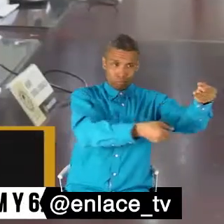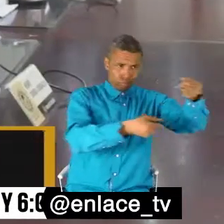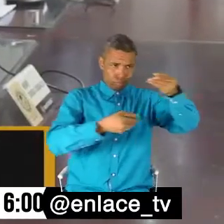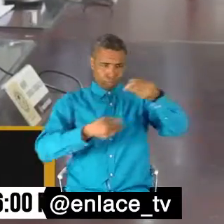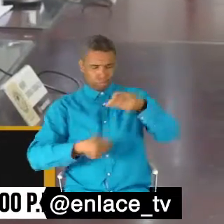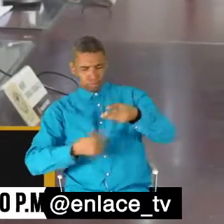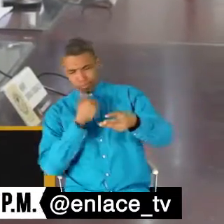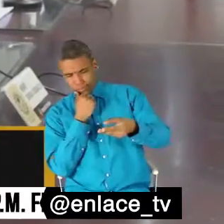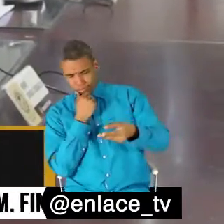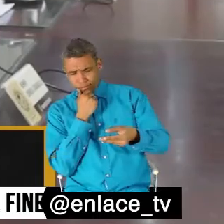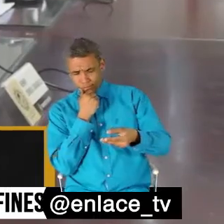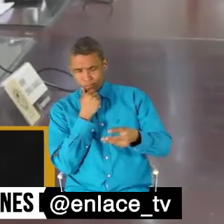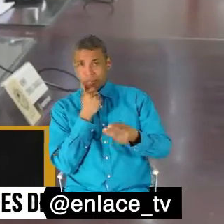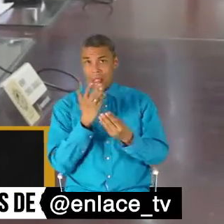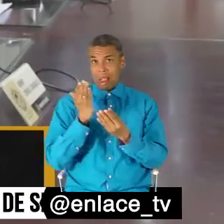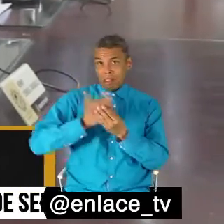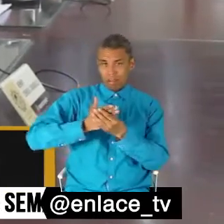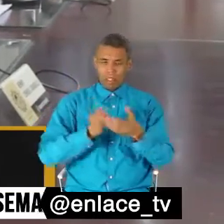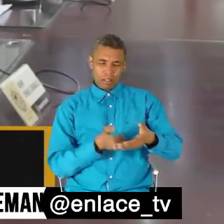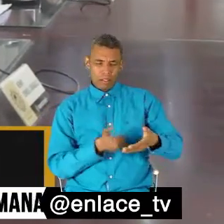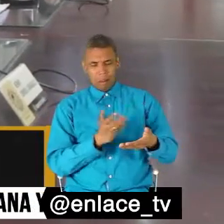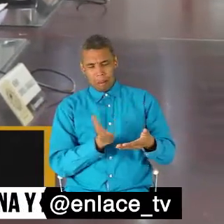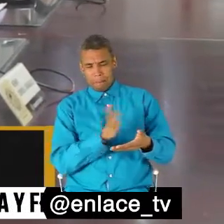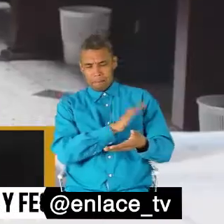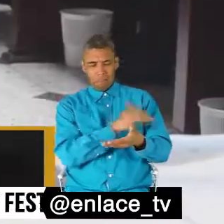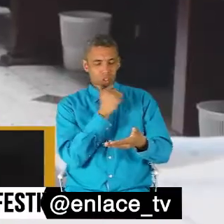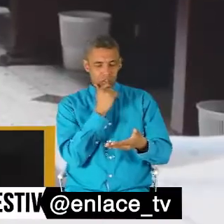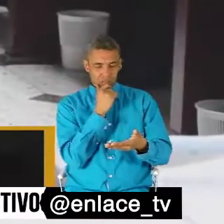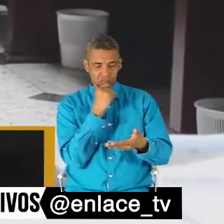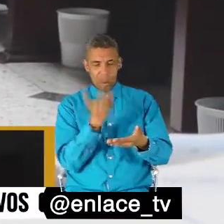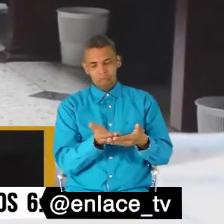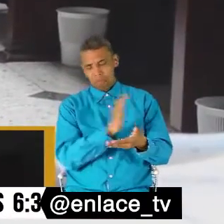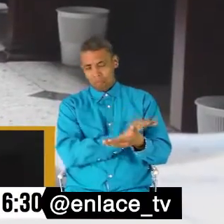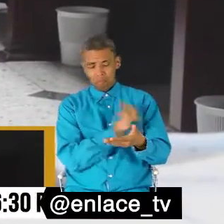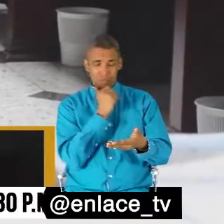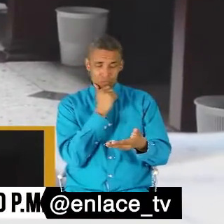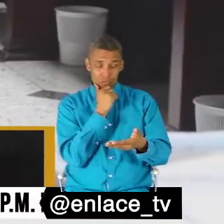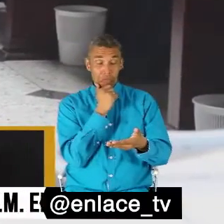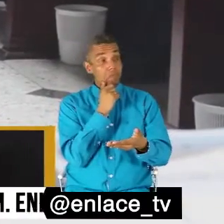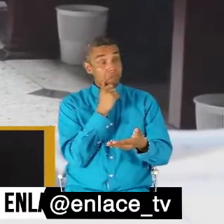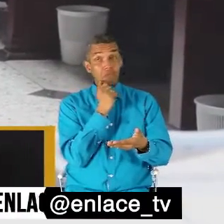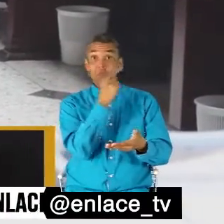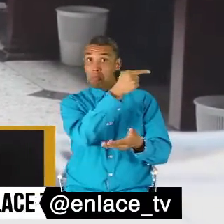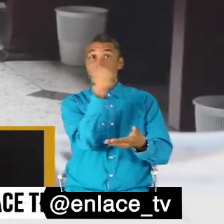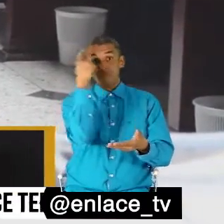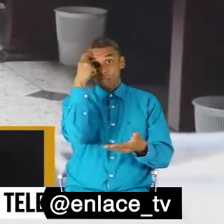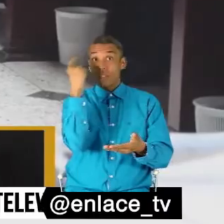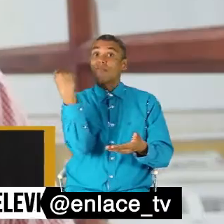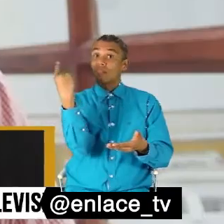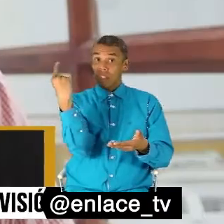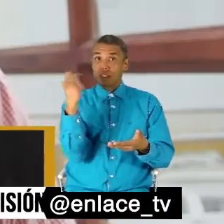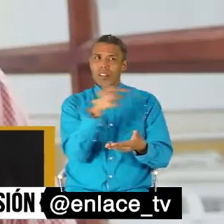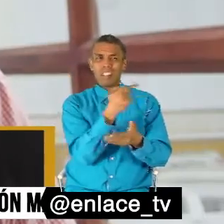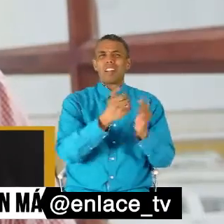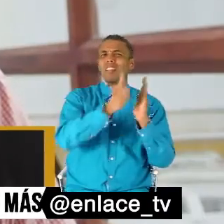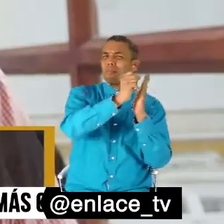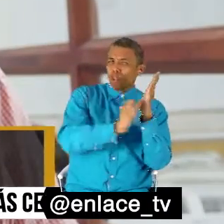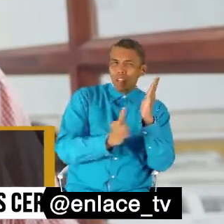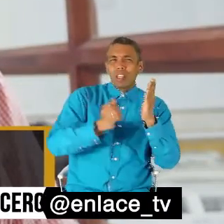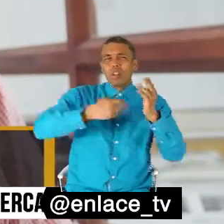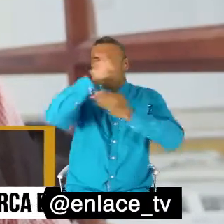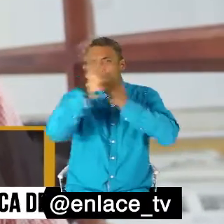de desarrollo que fácil de entender. Estoy seguro que se va a ejecutar el